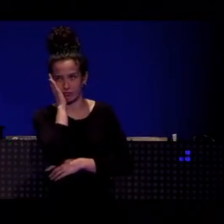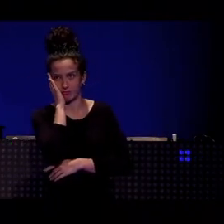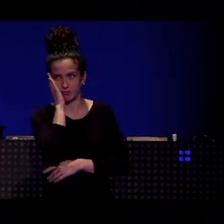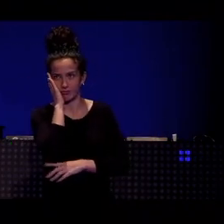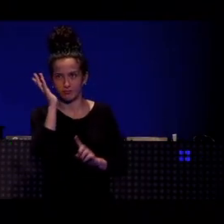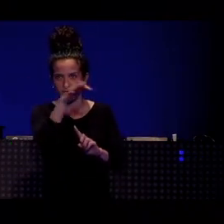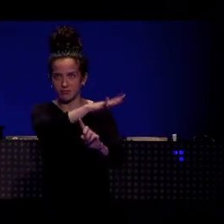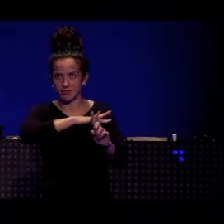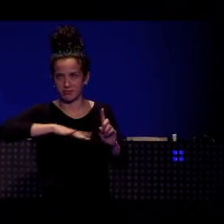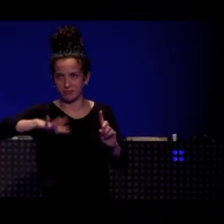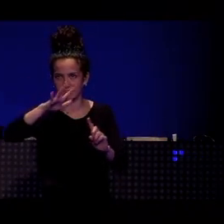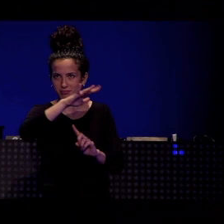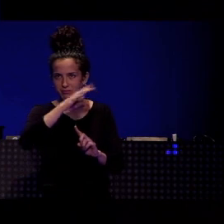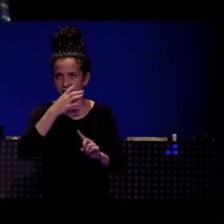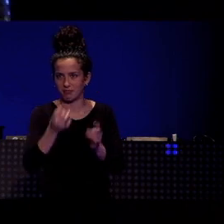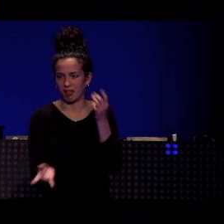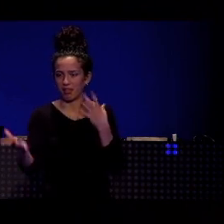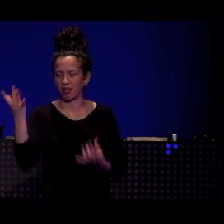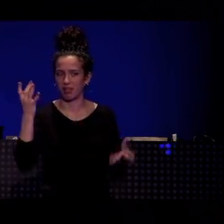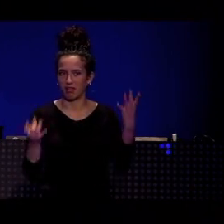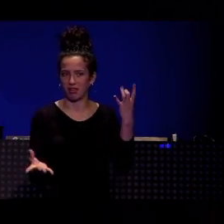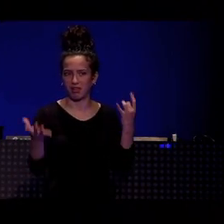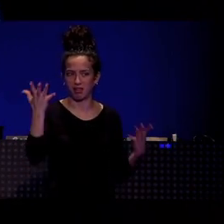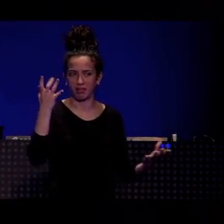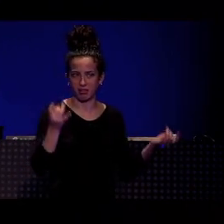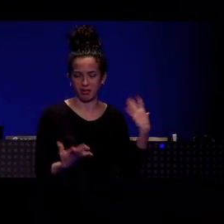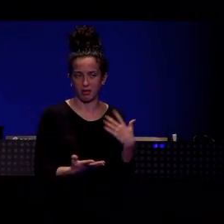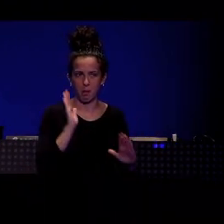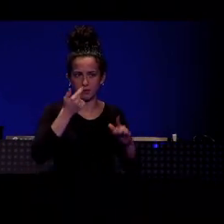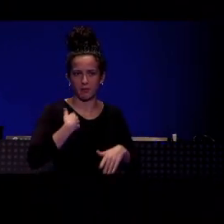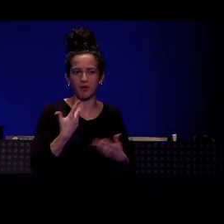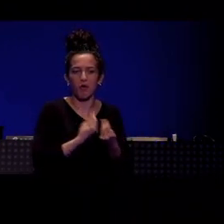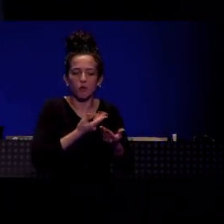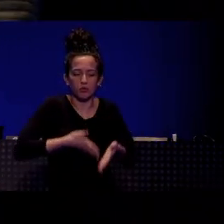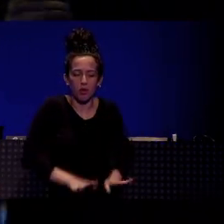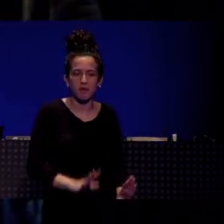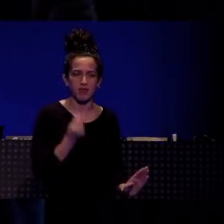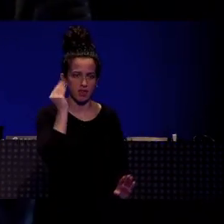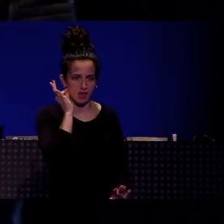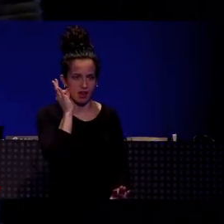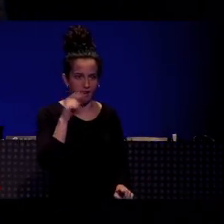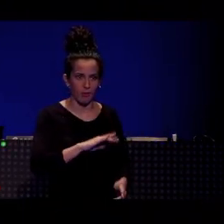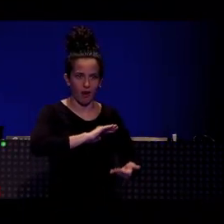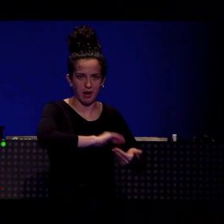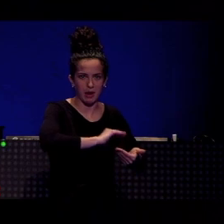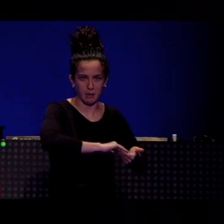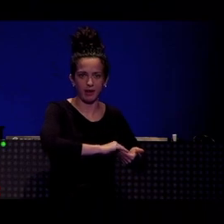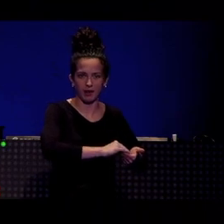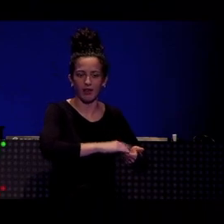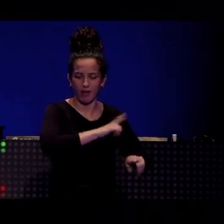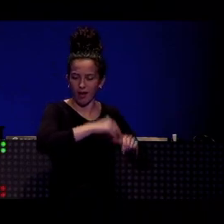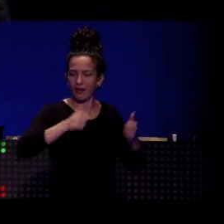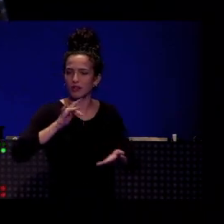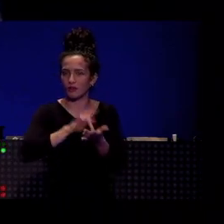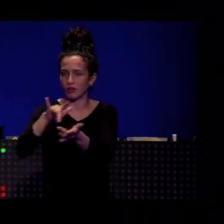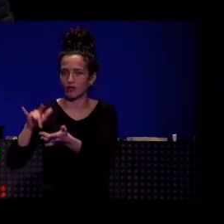el parque con mi hija incluso ahora que estado ahí que estoy dando esta charla con vosotros porque seguro no lo miraba pero seguro que se estan retuiteando muchas